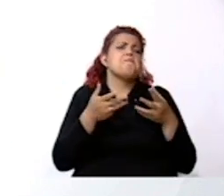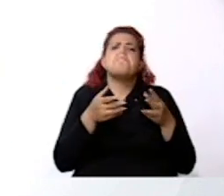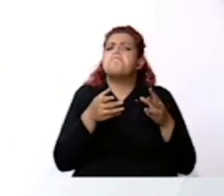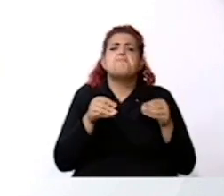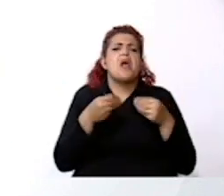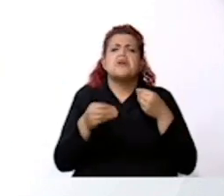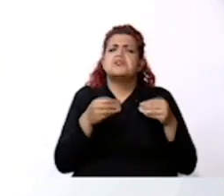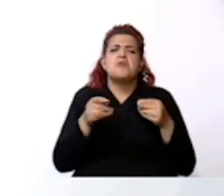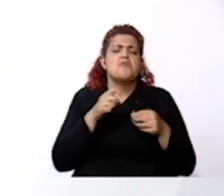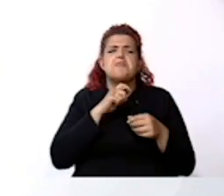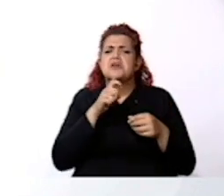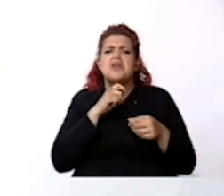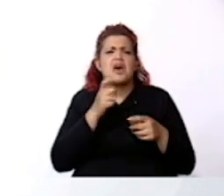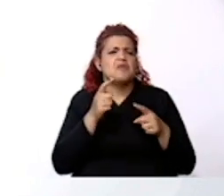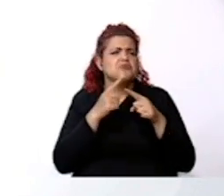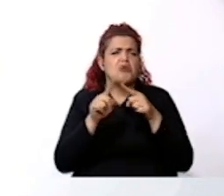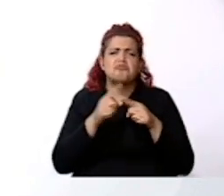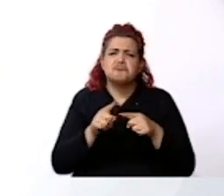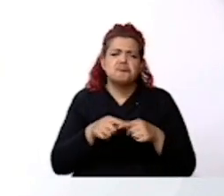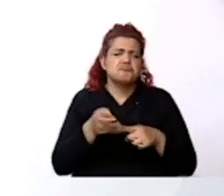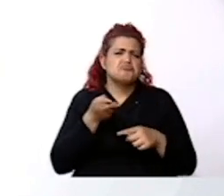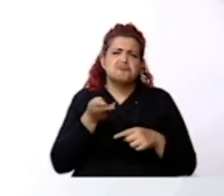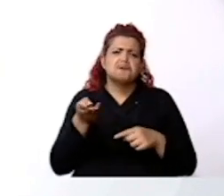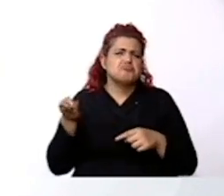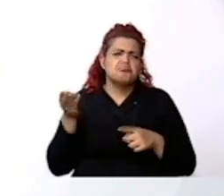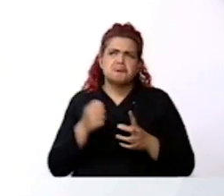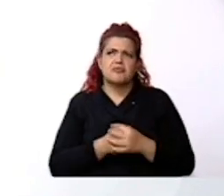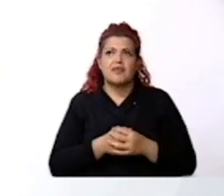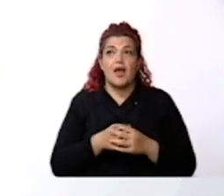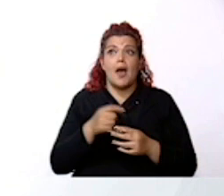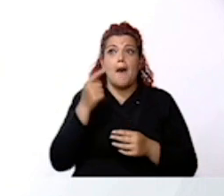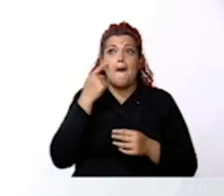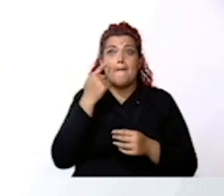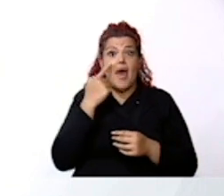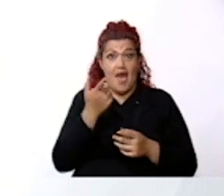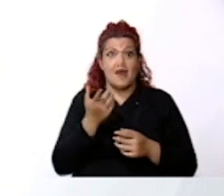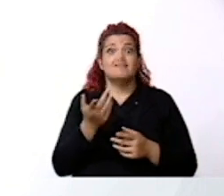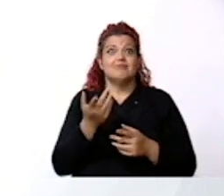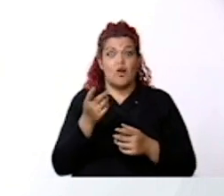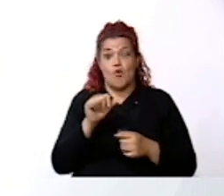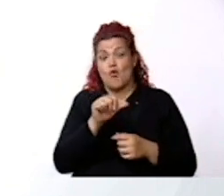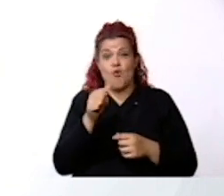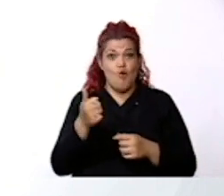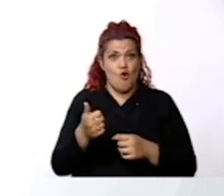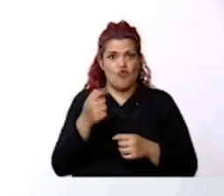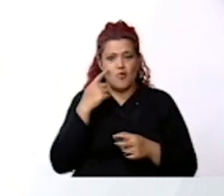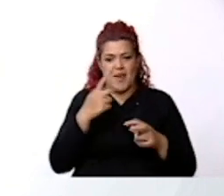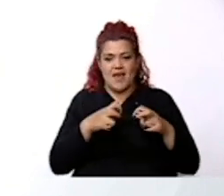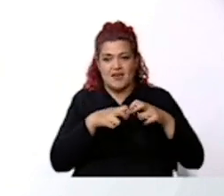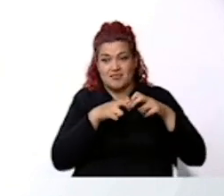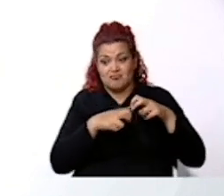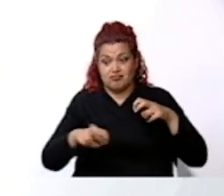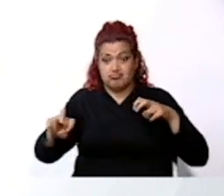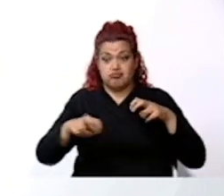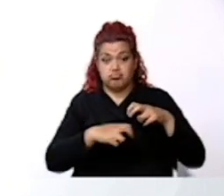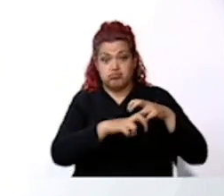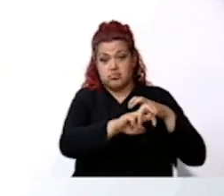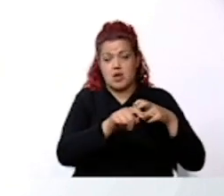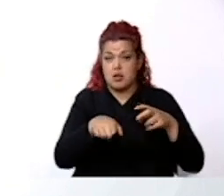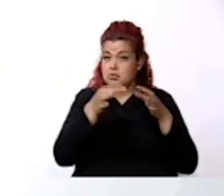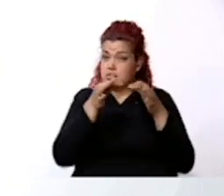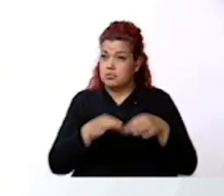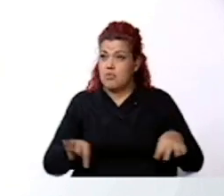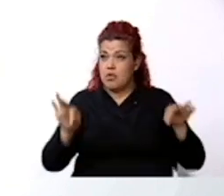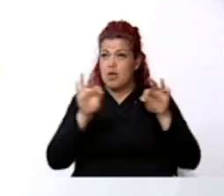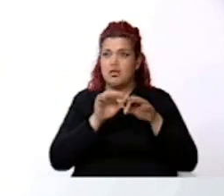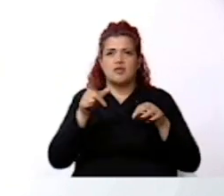otro material. Y por supuesto, también tenemos otro medio de transporte muy